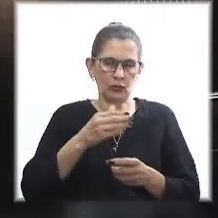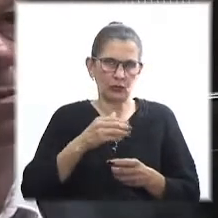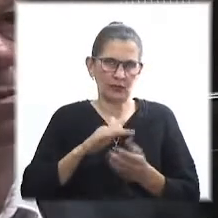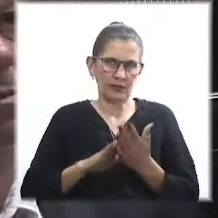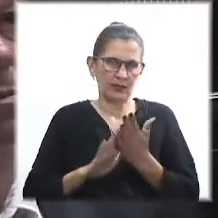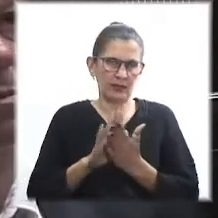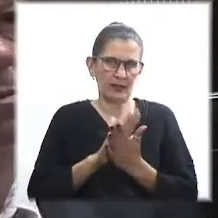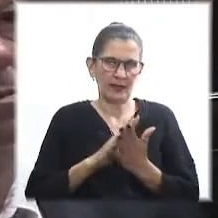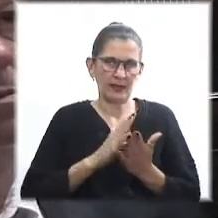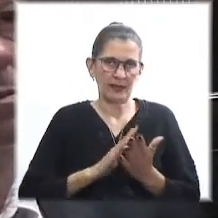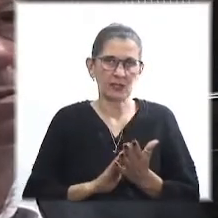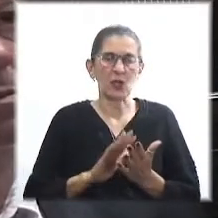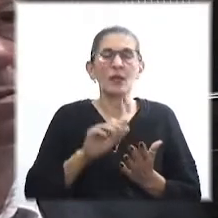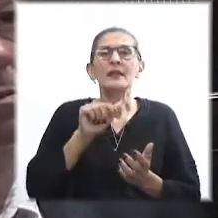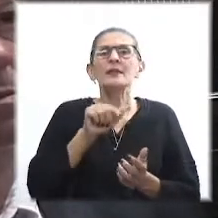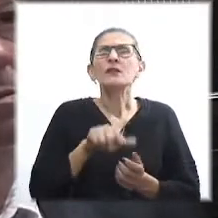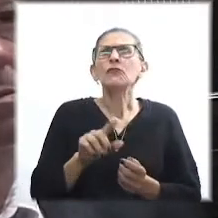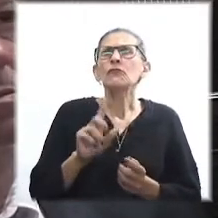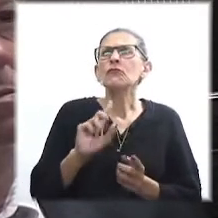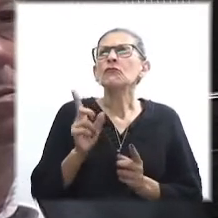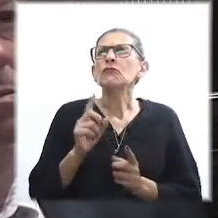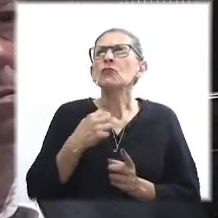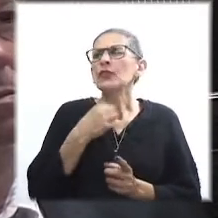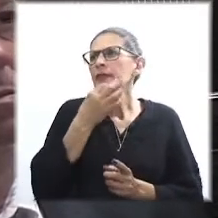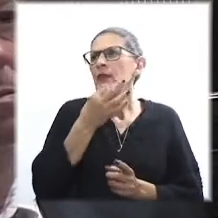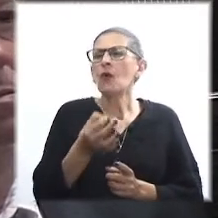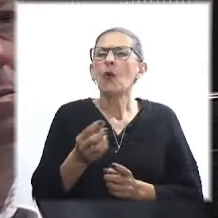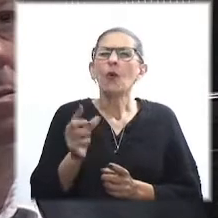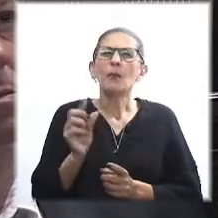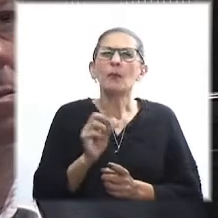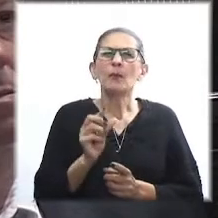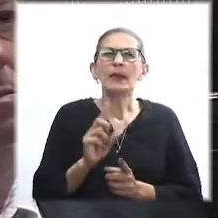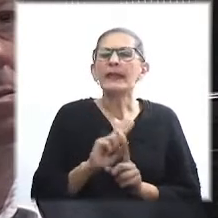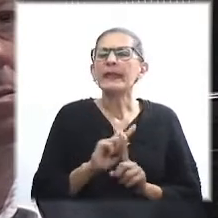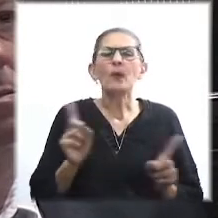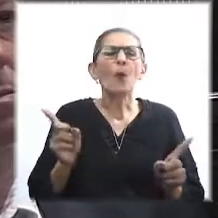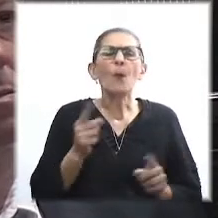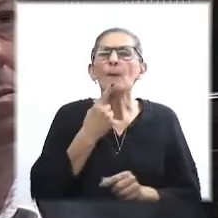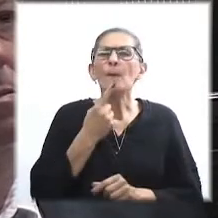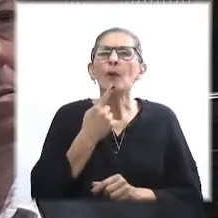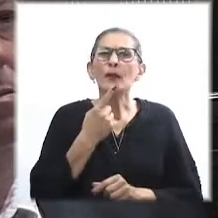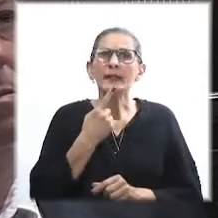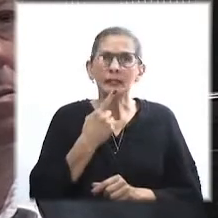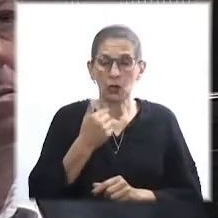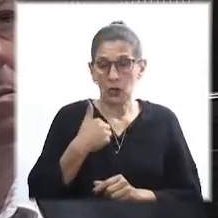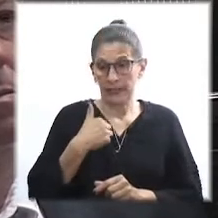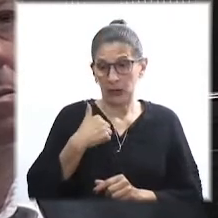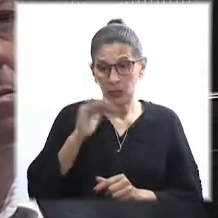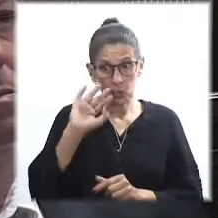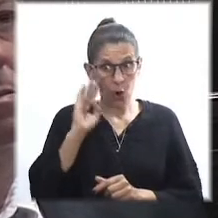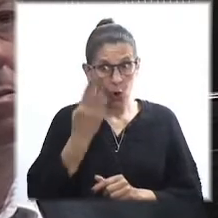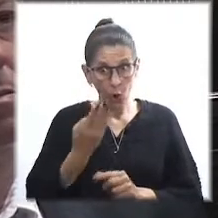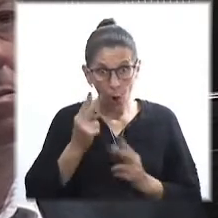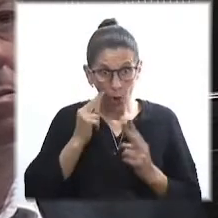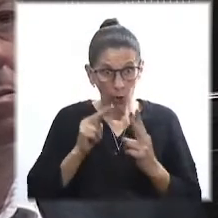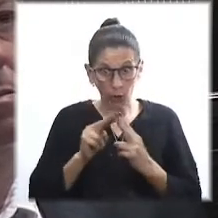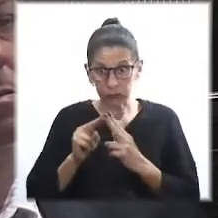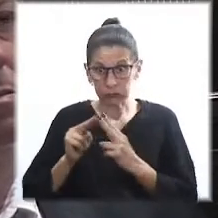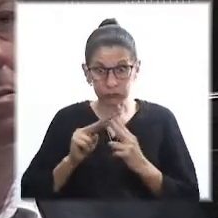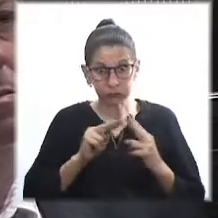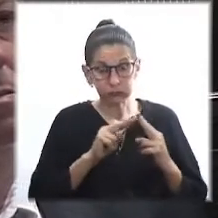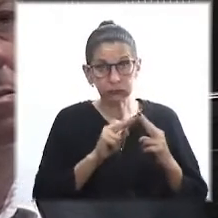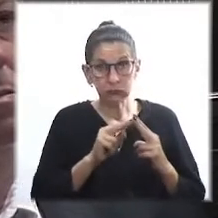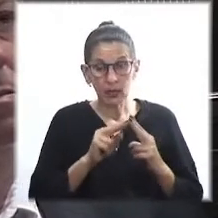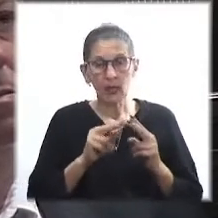Una especie, yo no digo que esté un poco relegada, pero creo que ningún político que los que yo he conocido